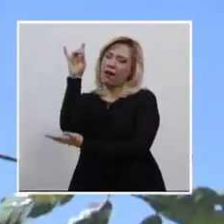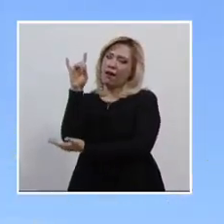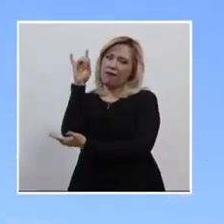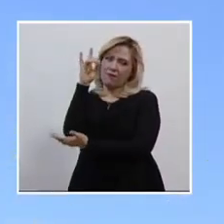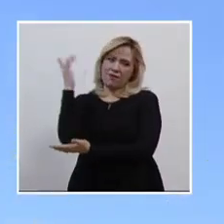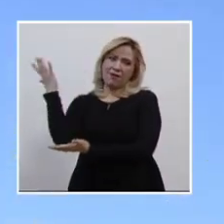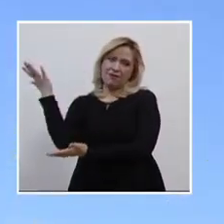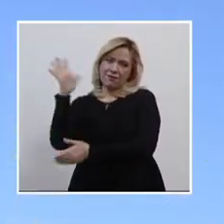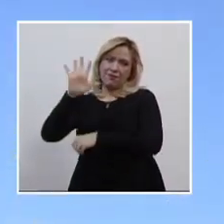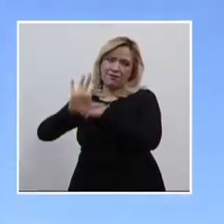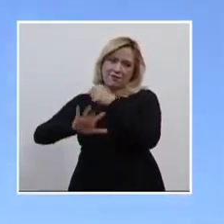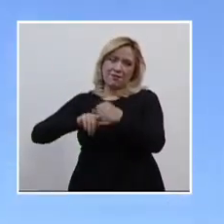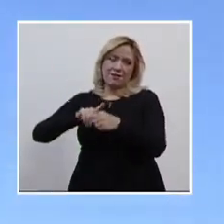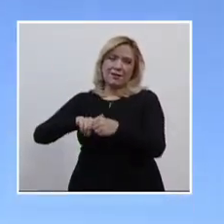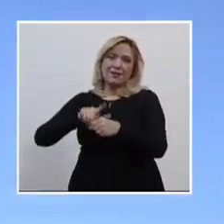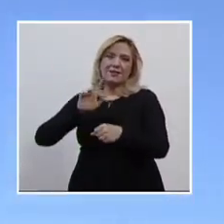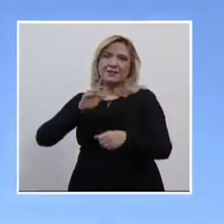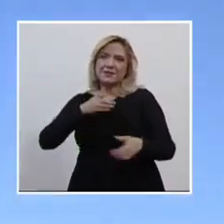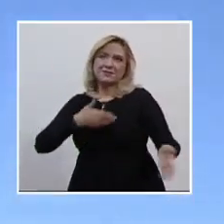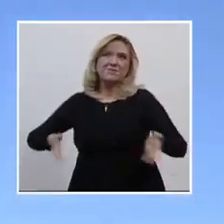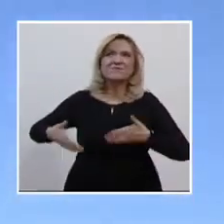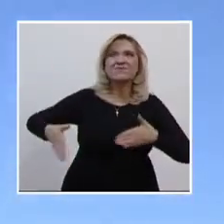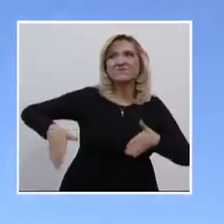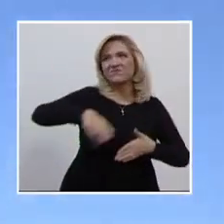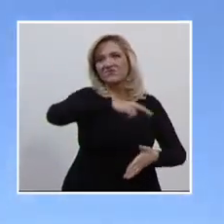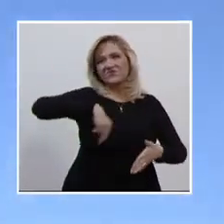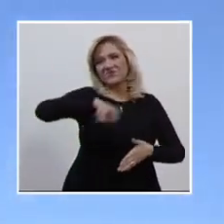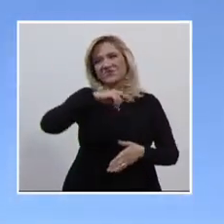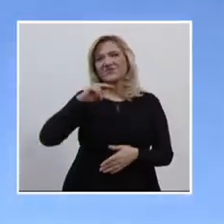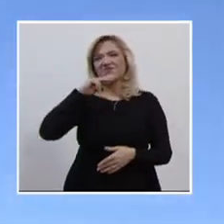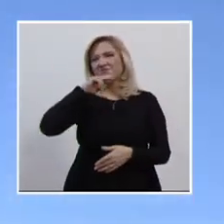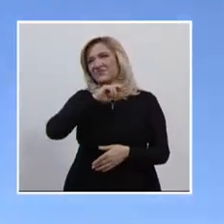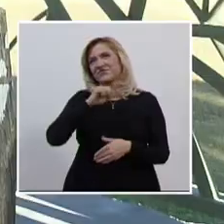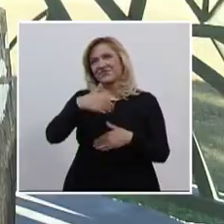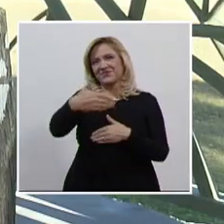Benito, que muy pronto caminará por este parque.